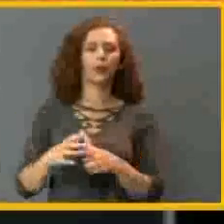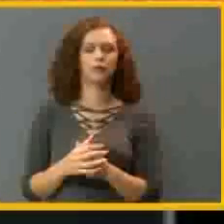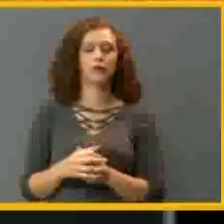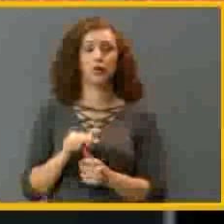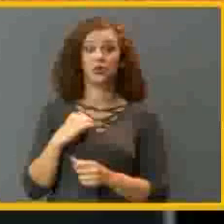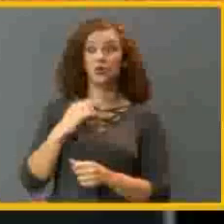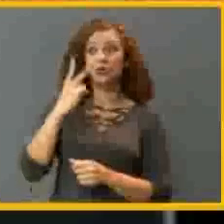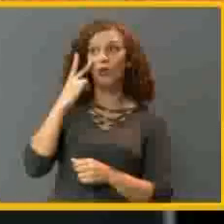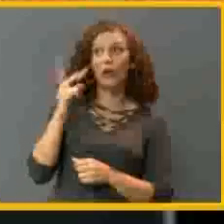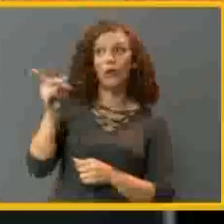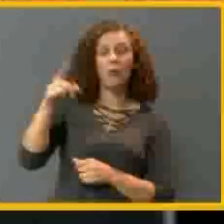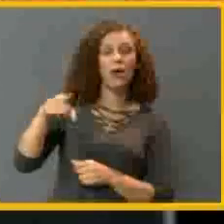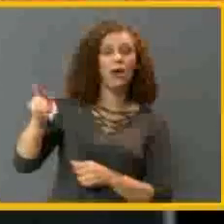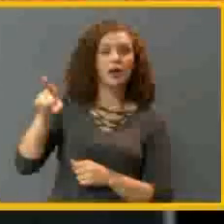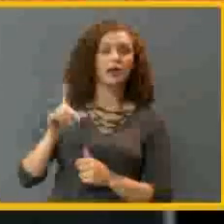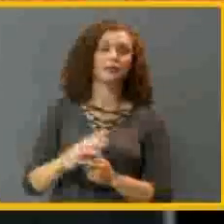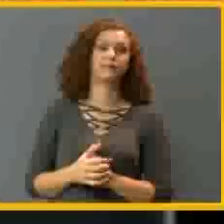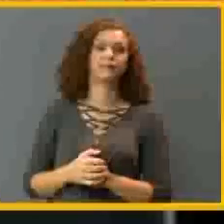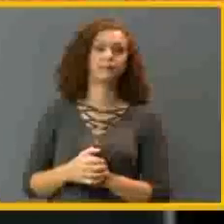uno ve que por ahí